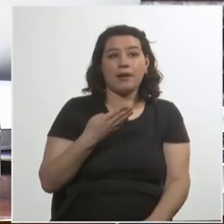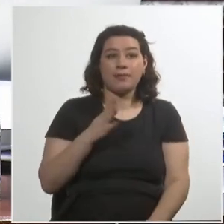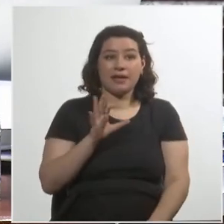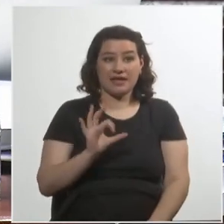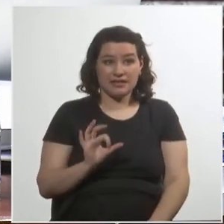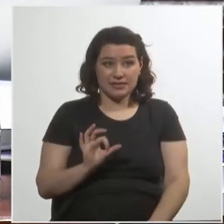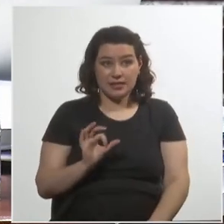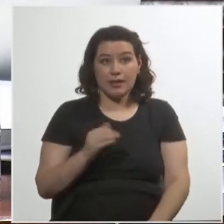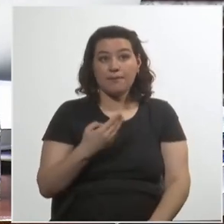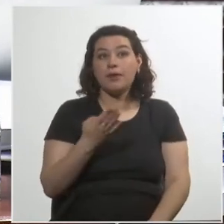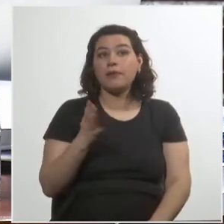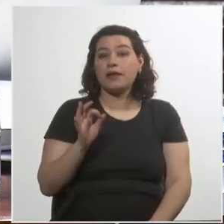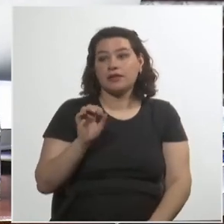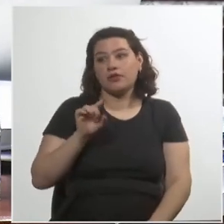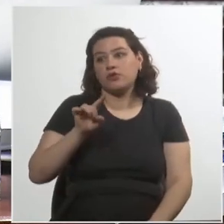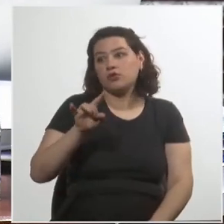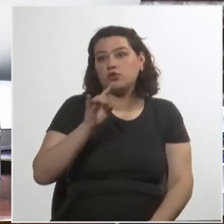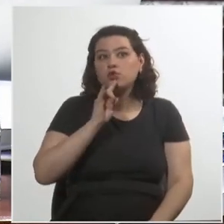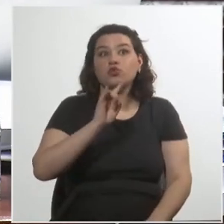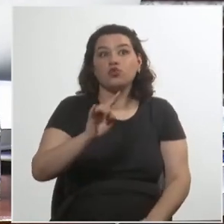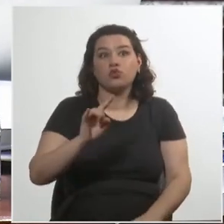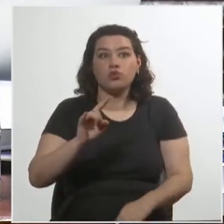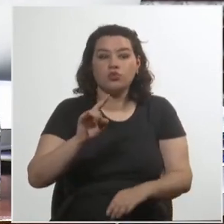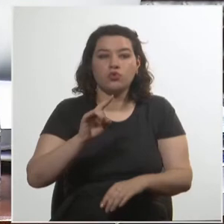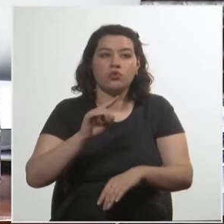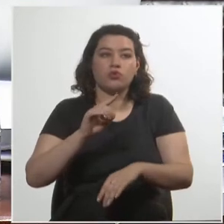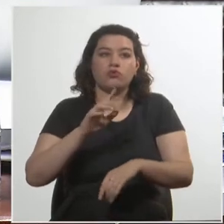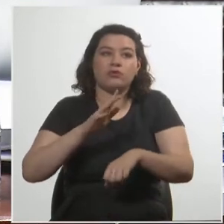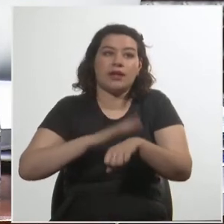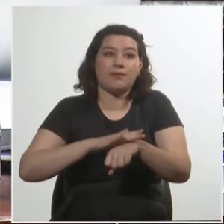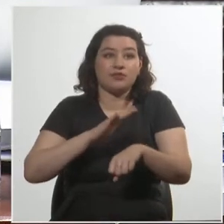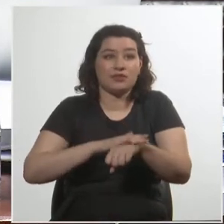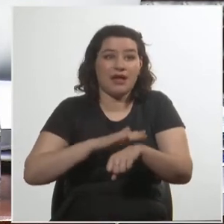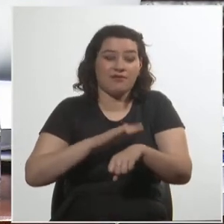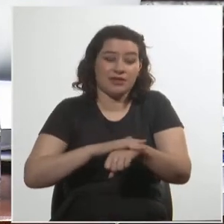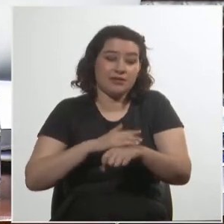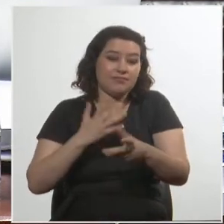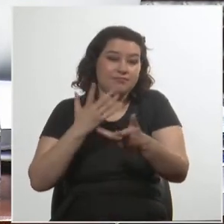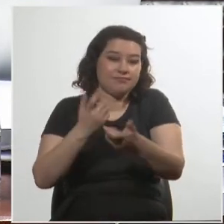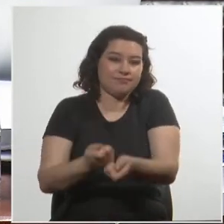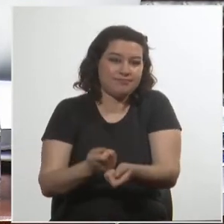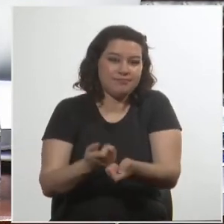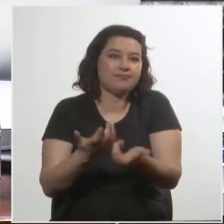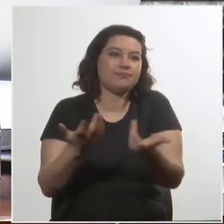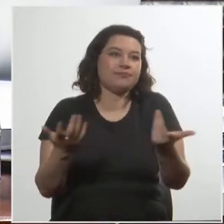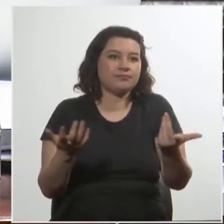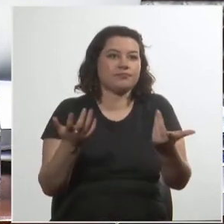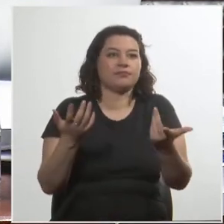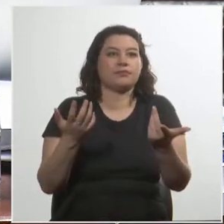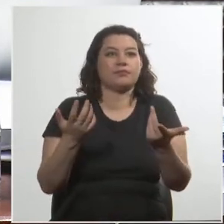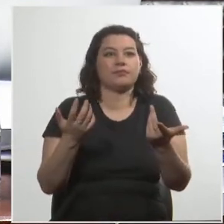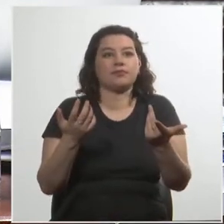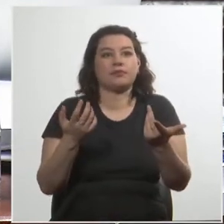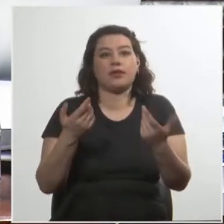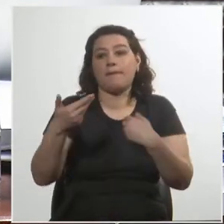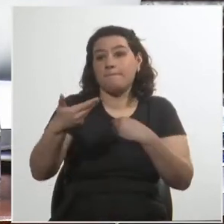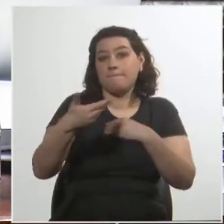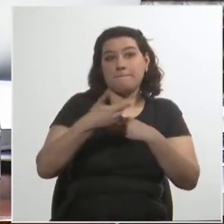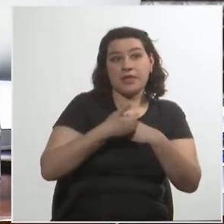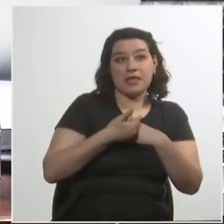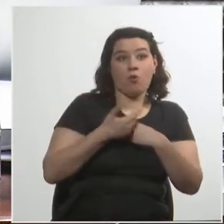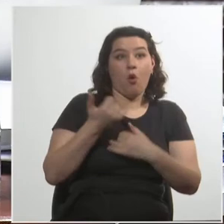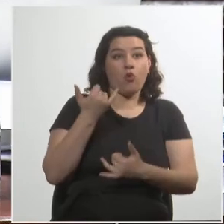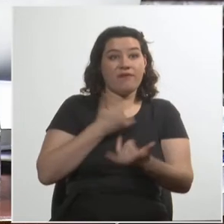porque iba a tener que hacer frente a determinadas erogaciones Pues según surge de un pedido de